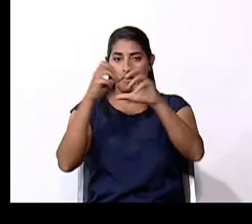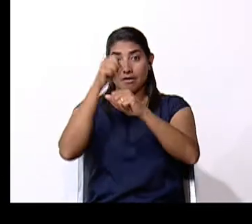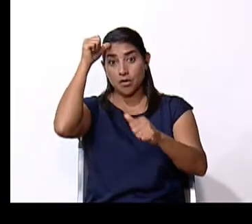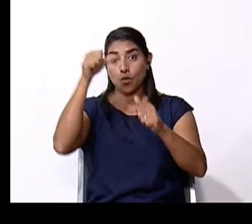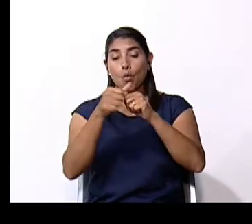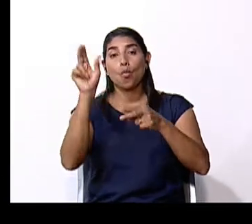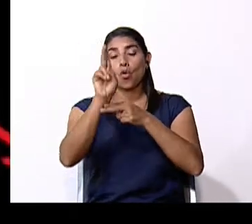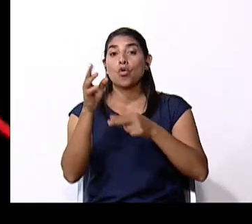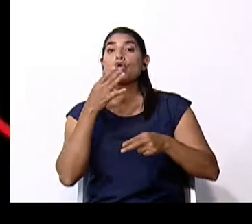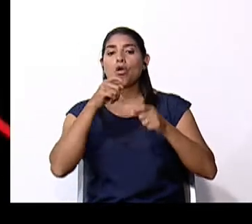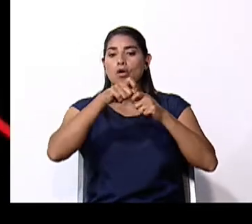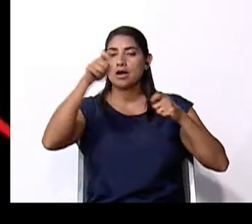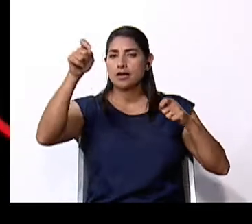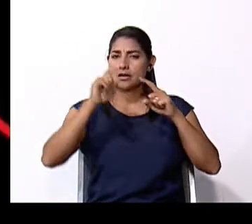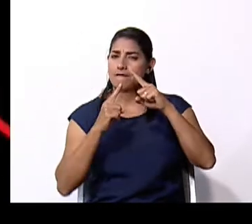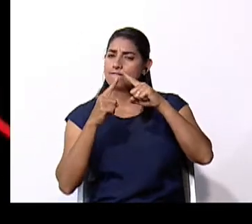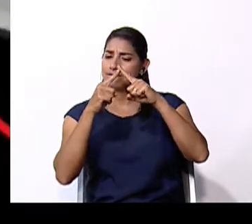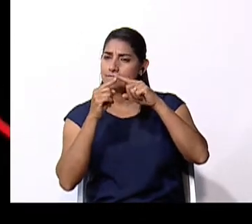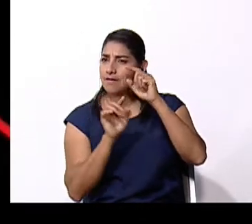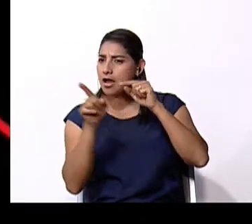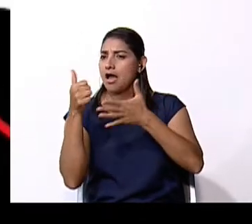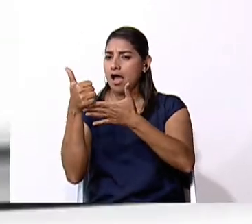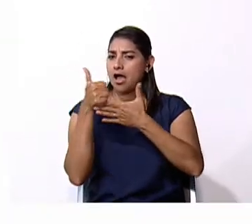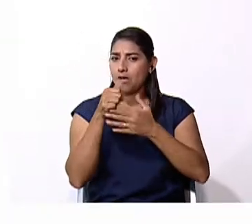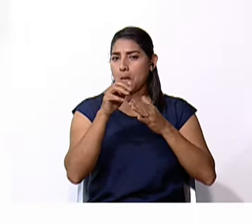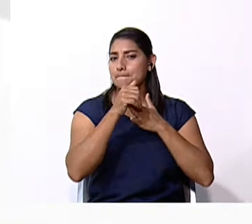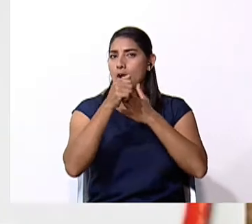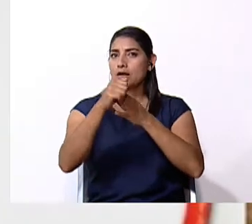utilizar colores, líneas y flechas para ayudarte.